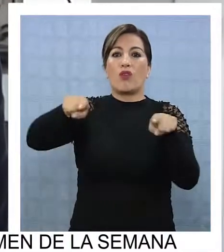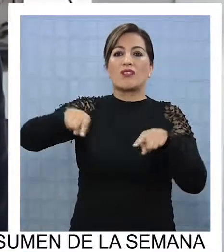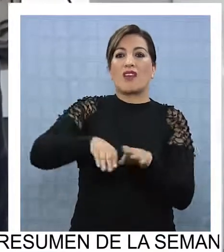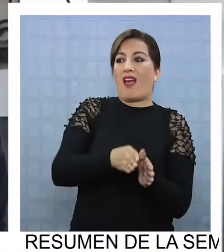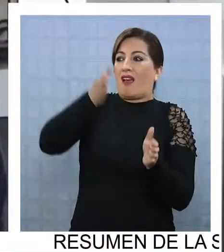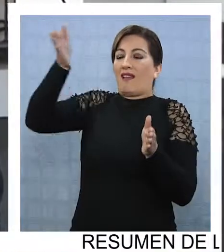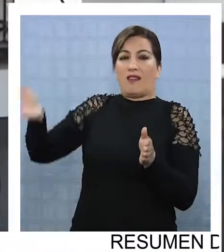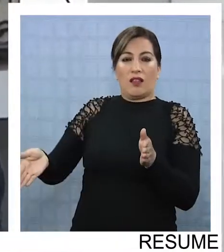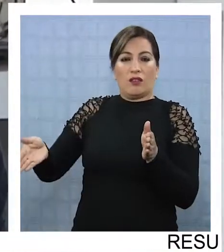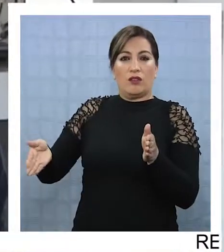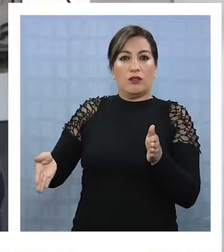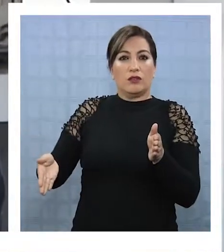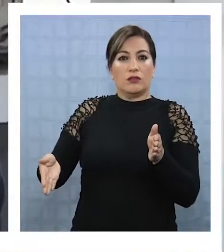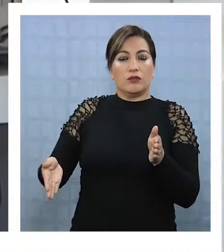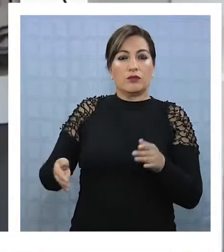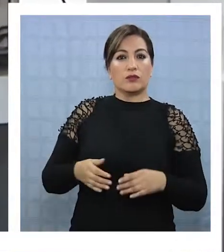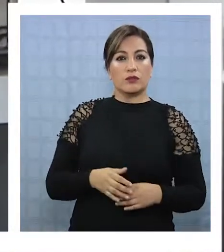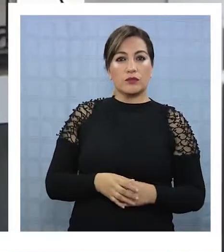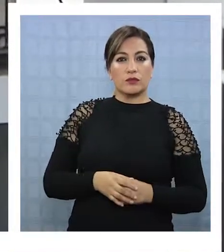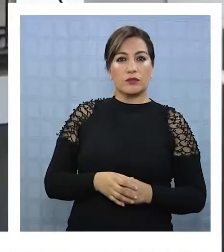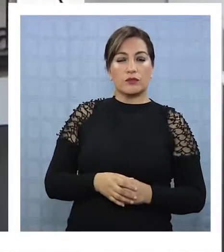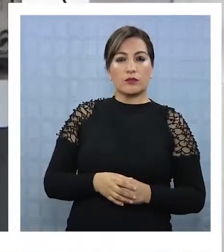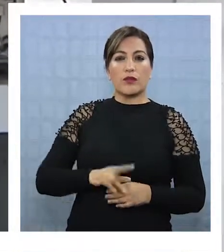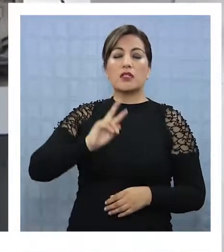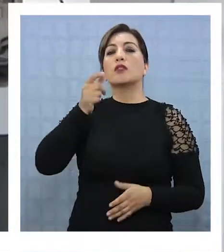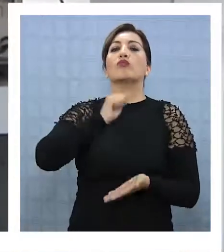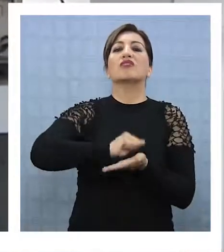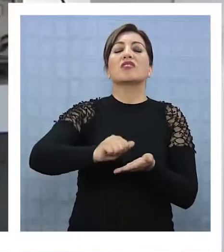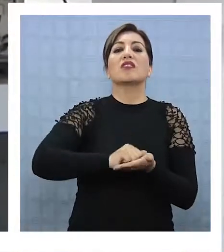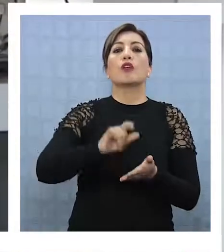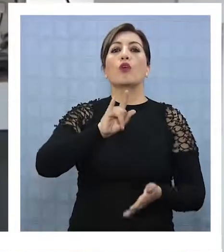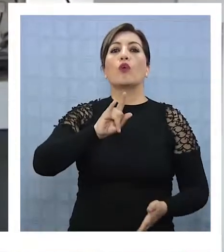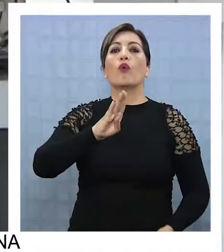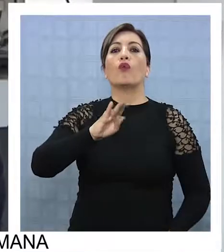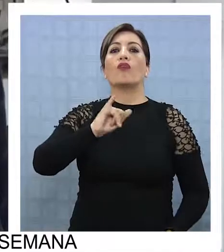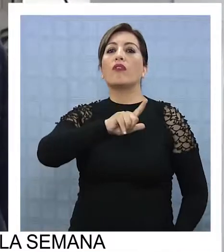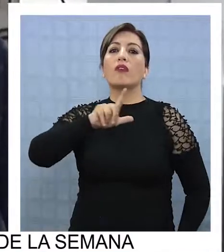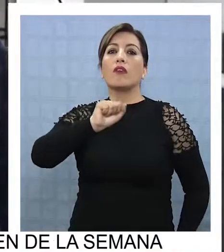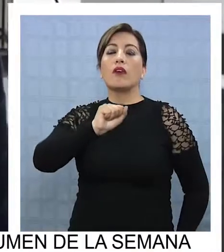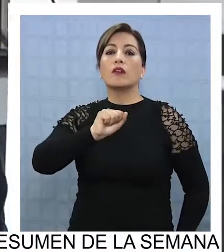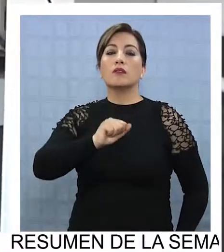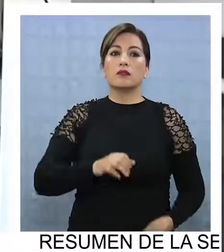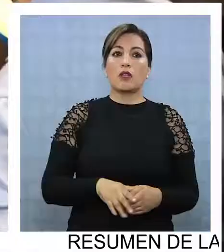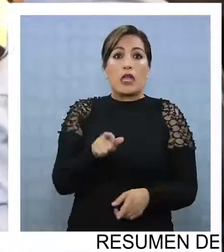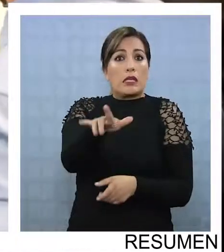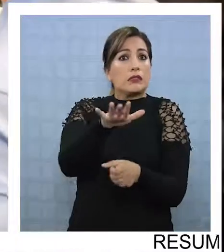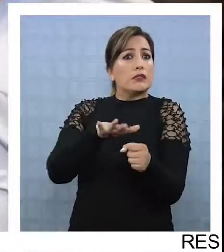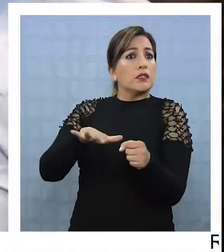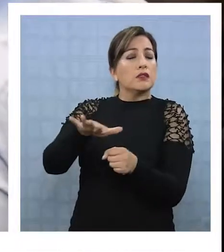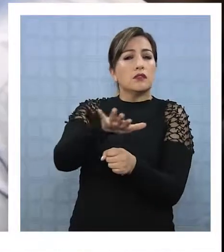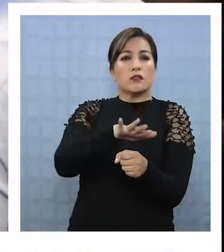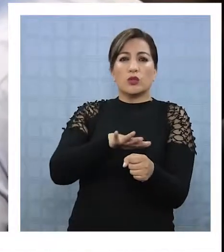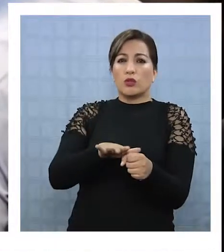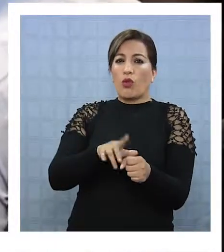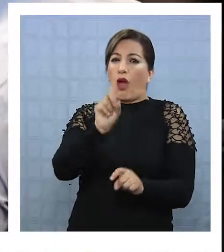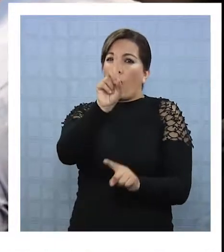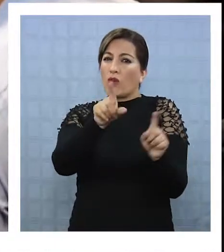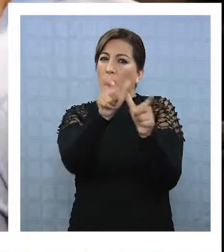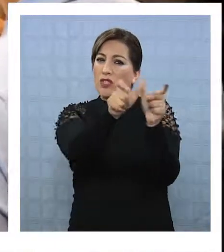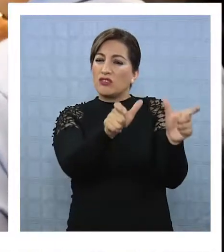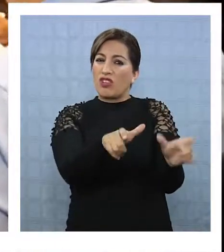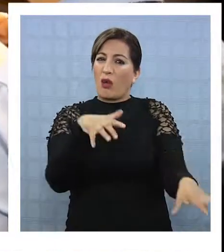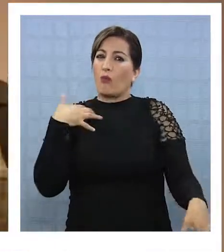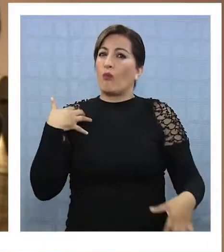sala contigua con el subsecretario Uvilla, que estaba visitando la región. La situación causó